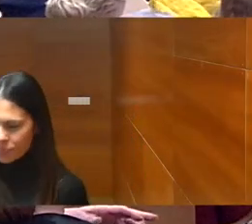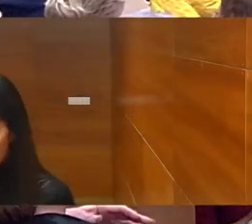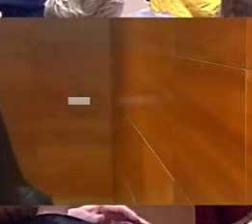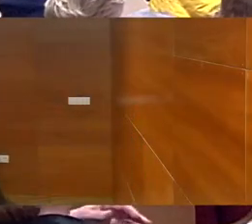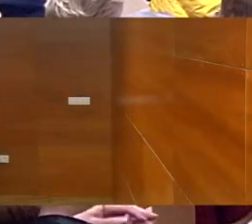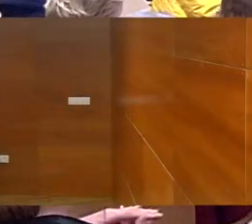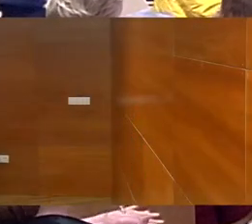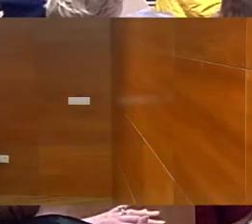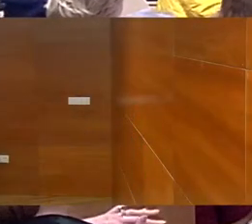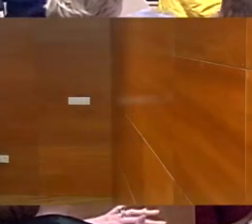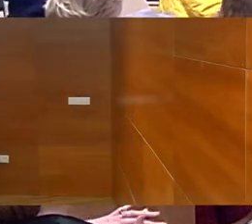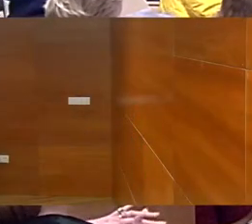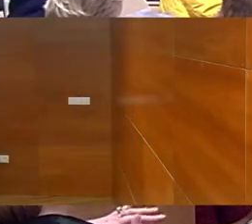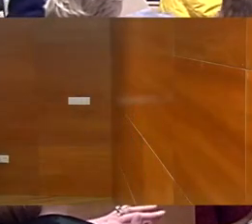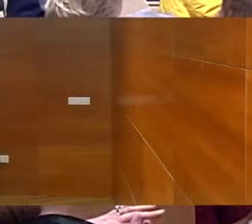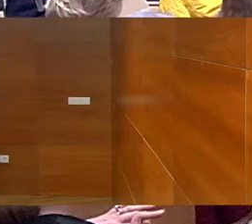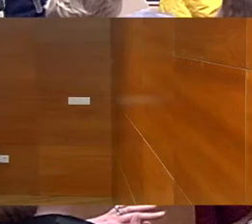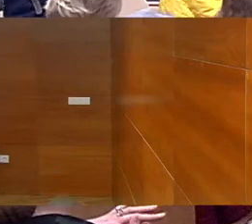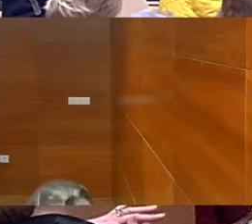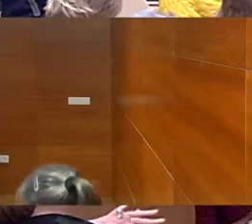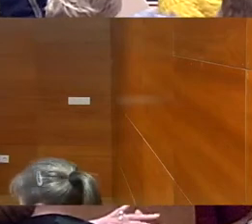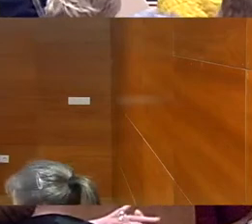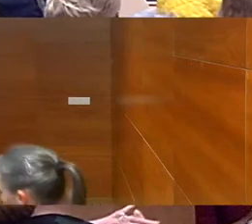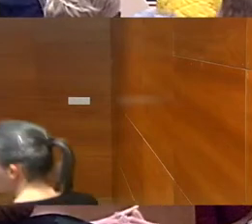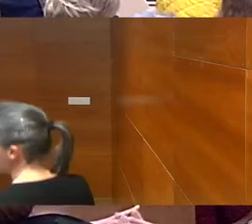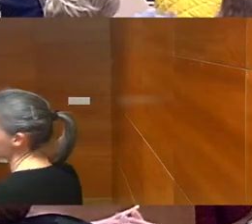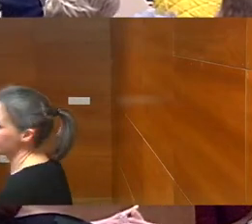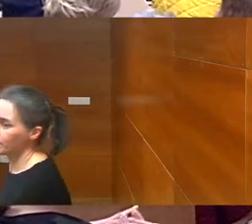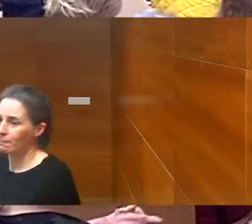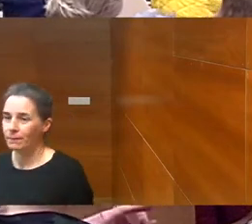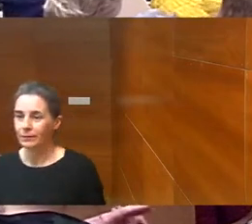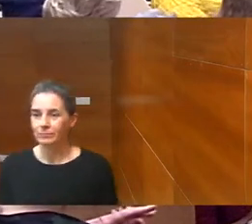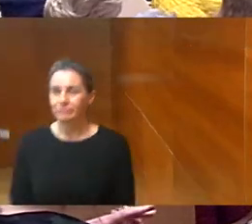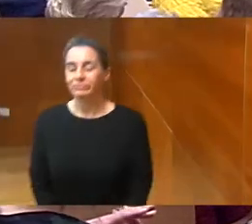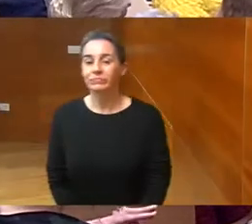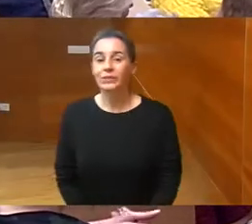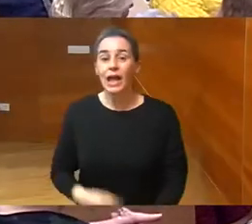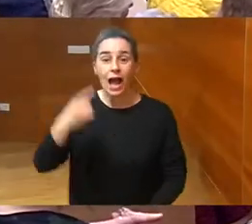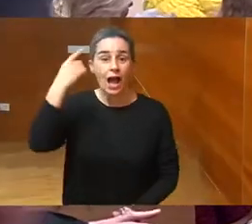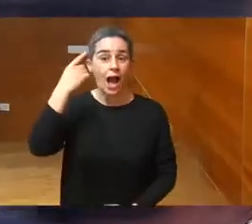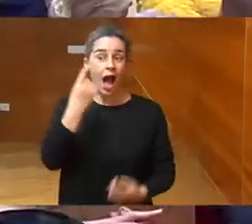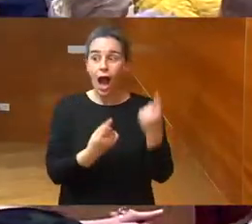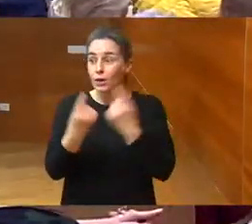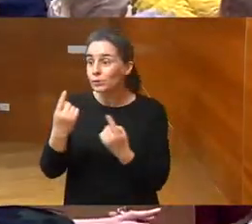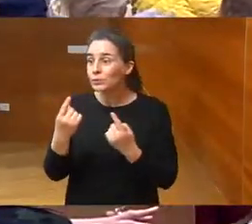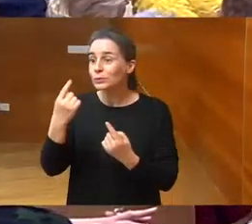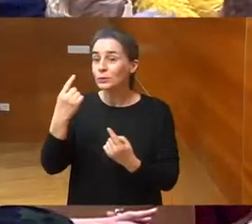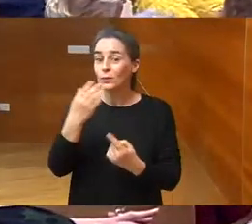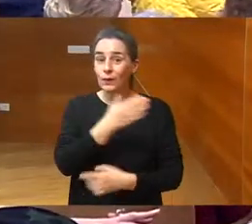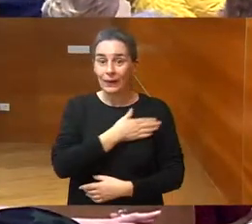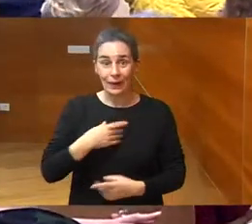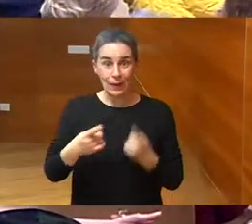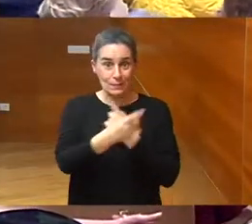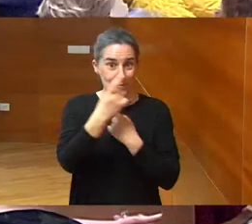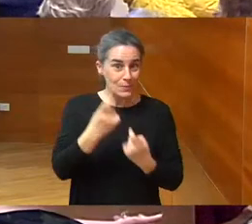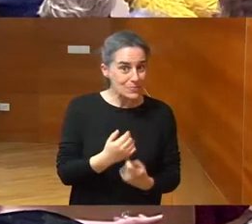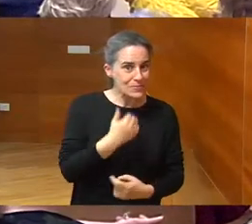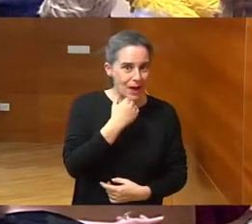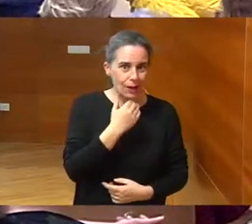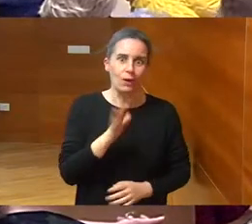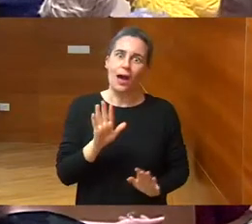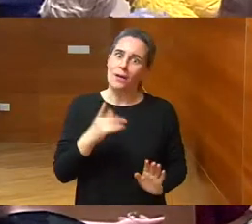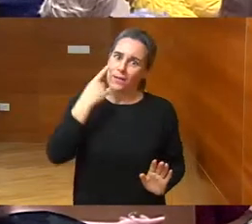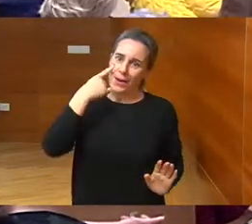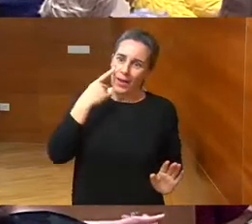alguien que se pase algo usa alguna pregunta no me meta en un lío no